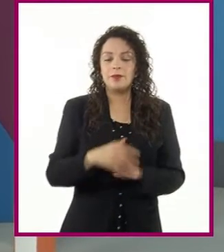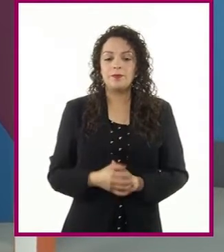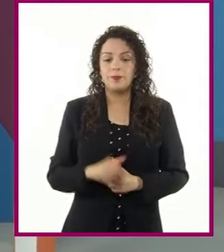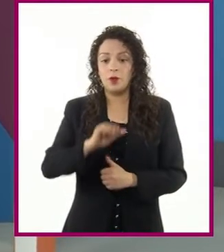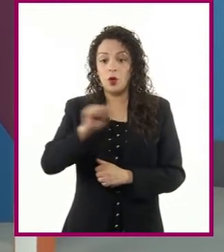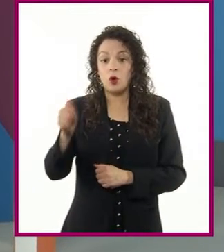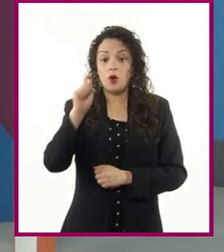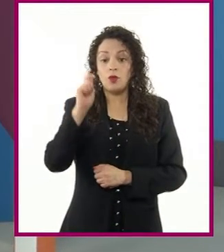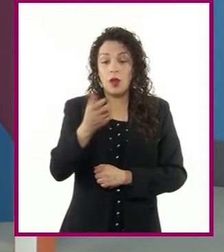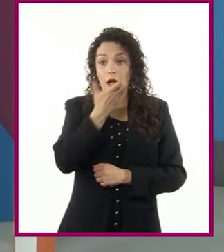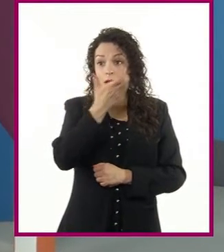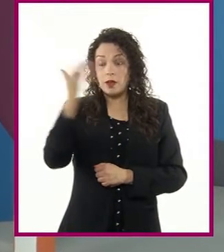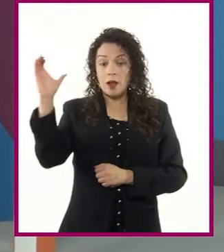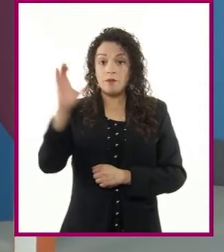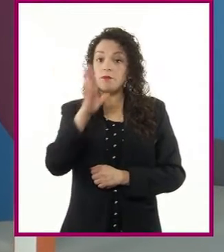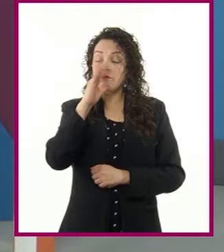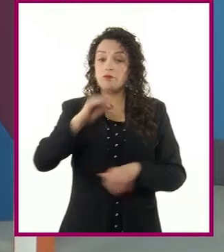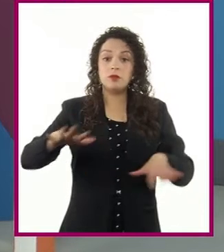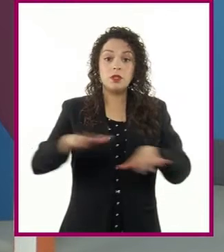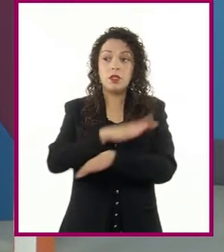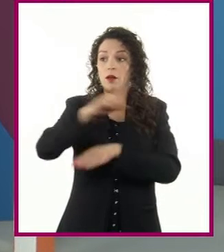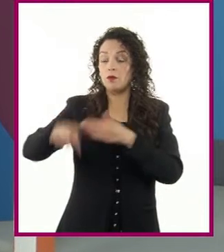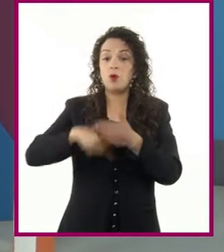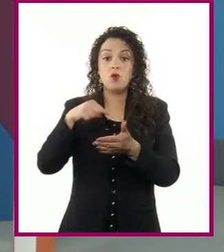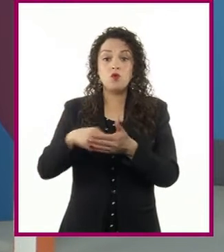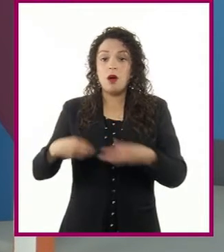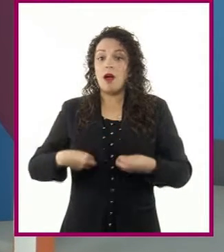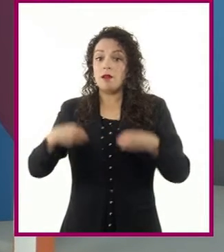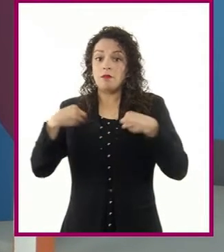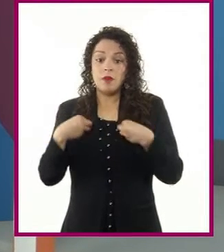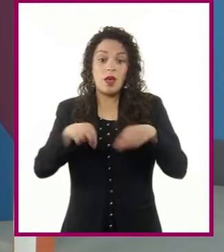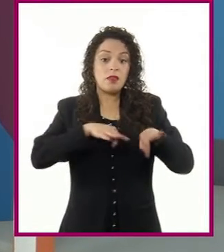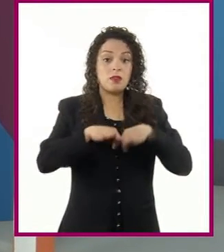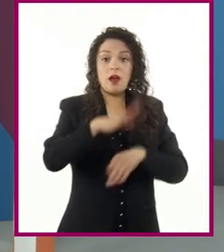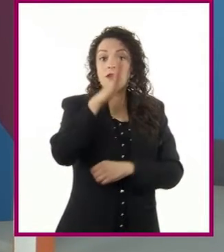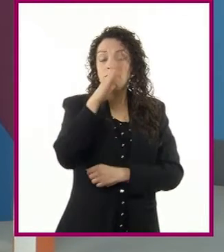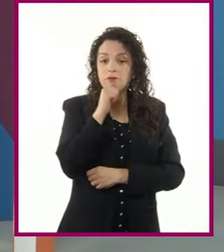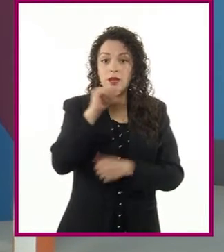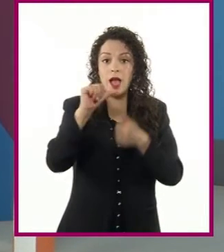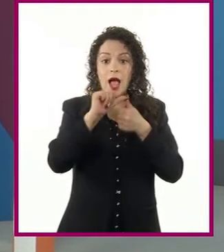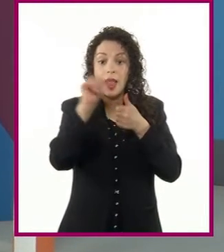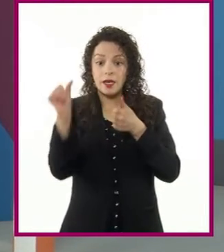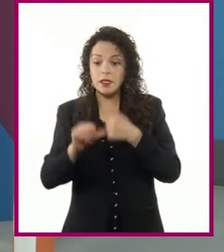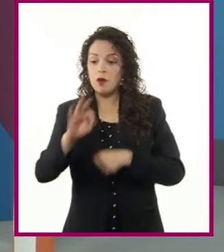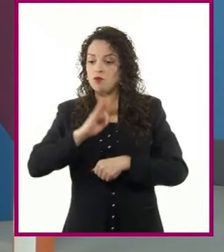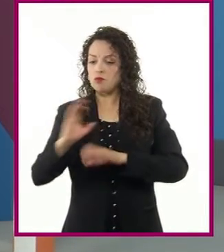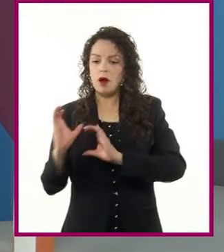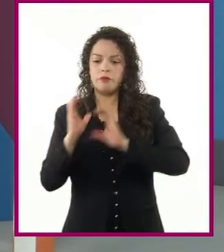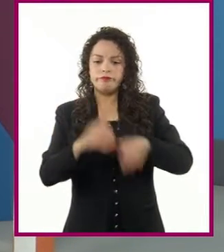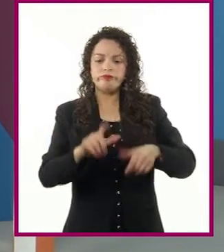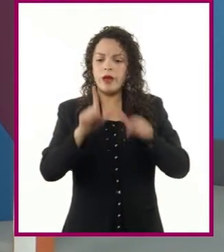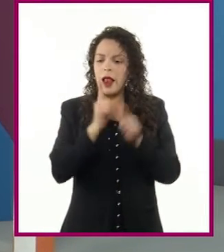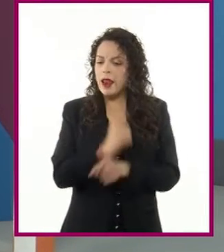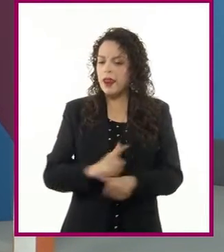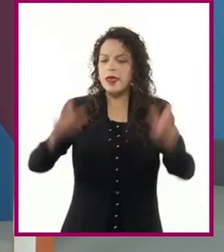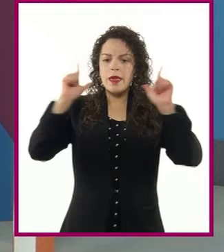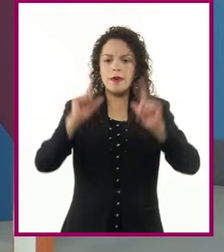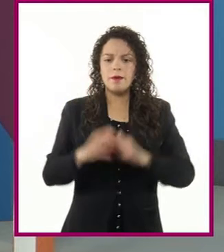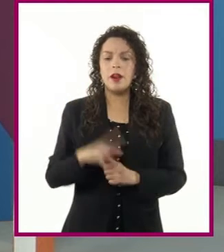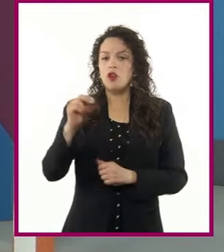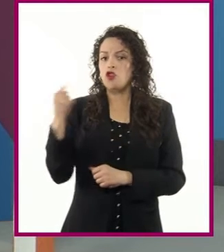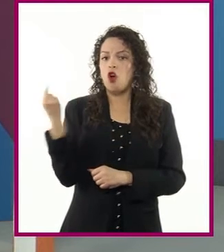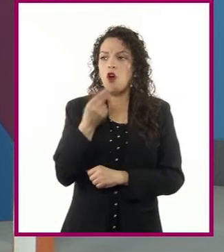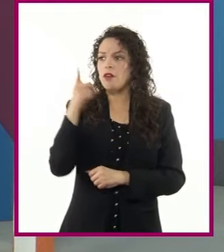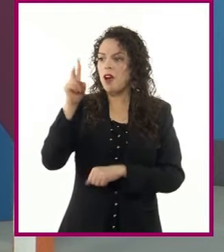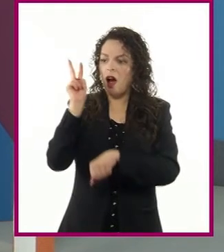campesinos cambiar de trabajo y de residencia, y a los artesanos contratarse libremente, sin la tutela